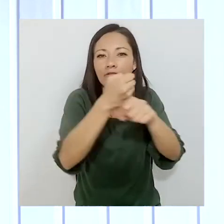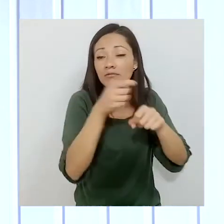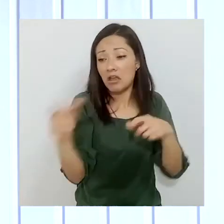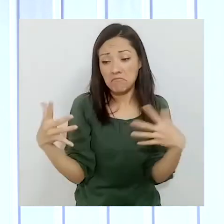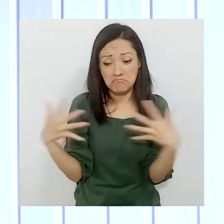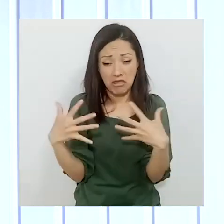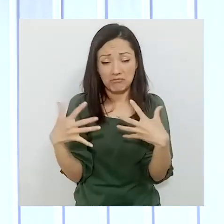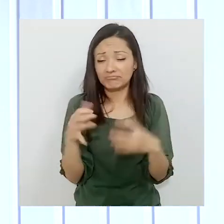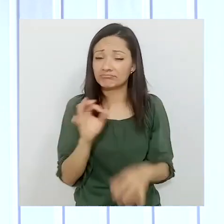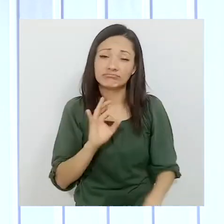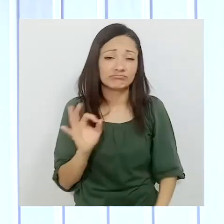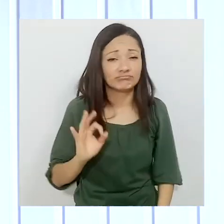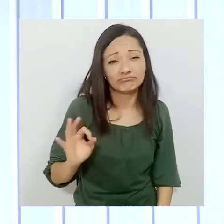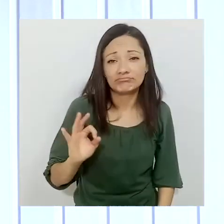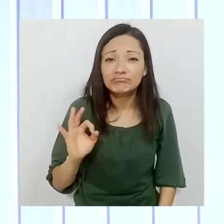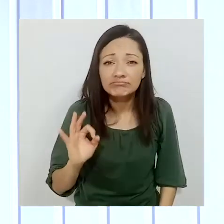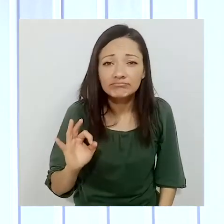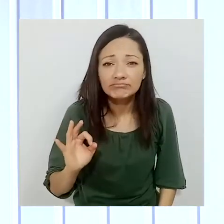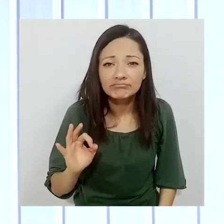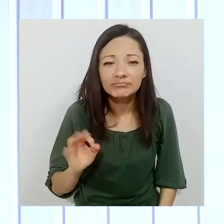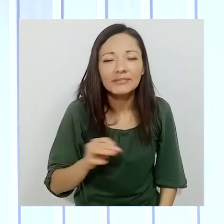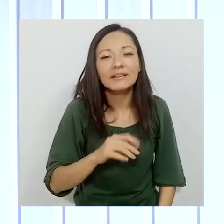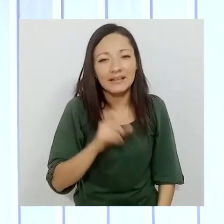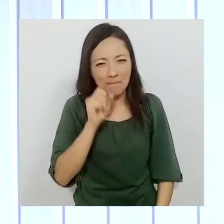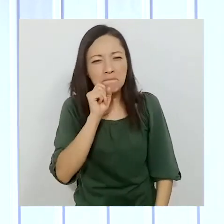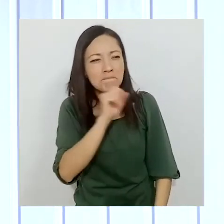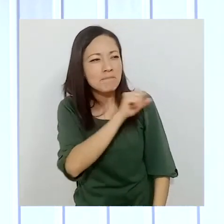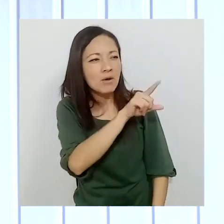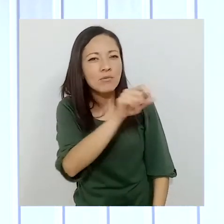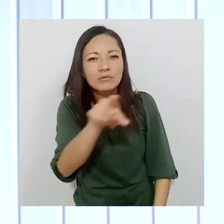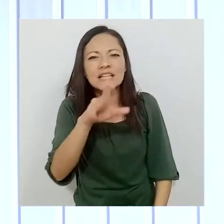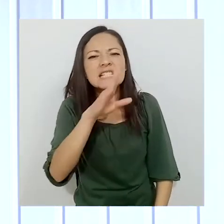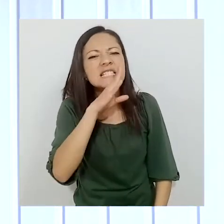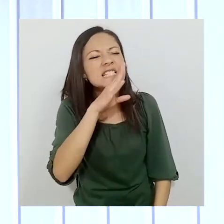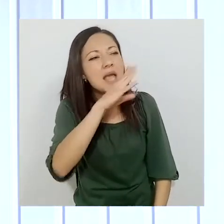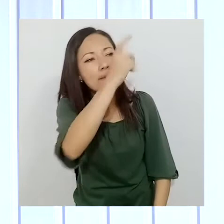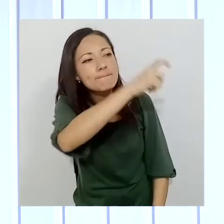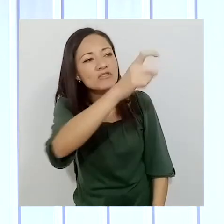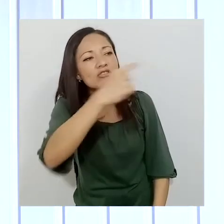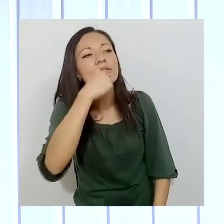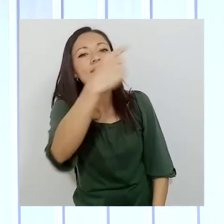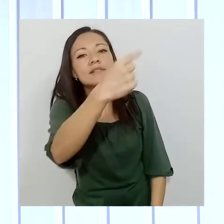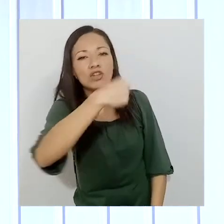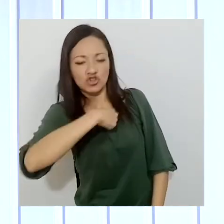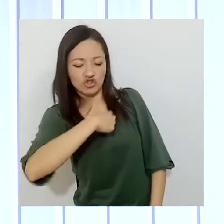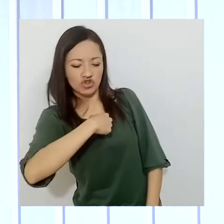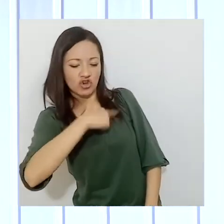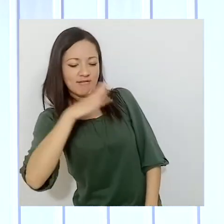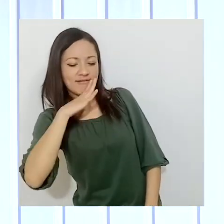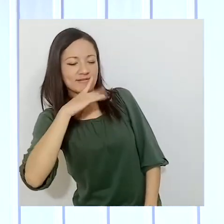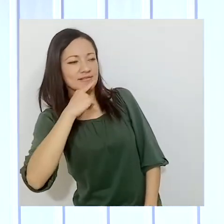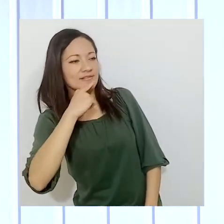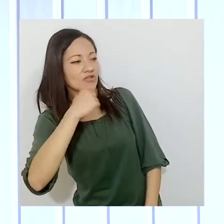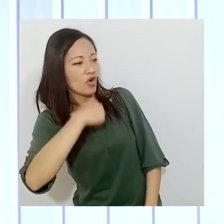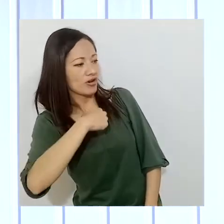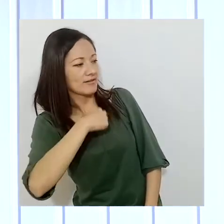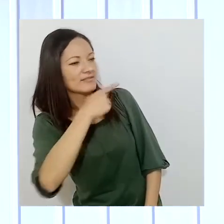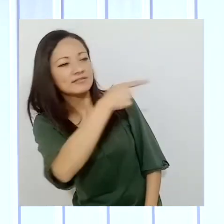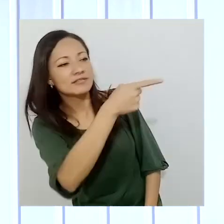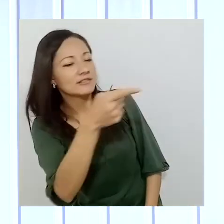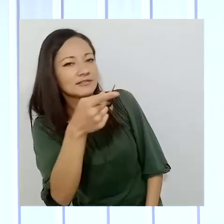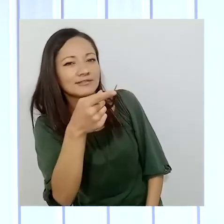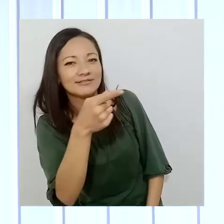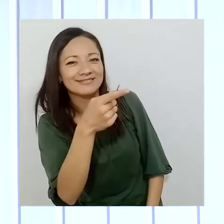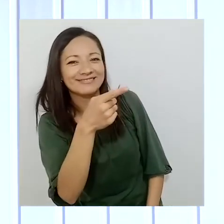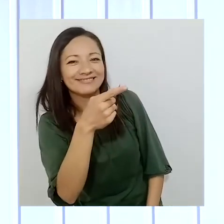conocer. ¿Quién dice la gente que soy yo? ¿Quién dicen ustedes? ¿Sabe qué es lo más hermoso de este camino? Que cada